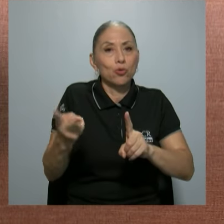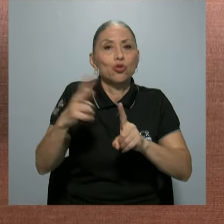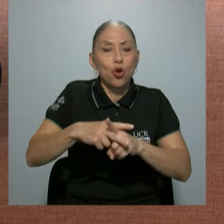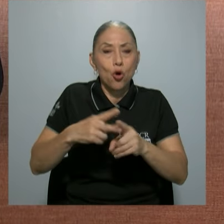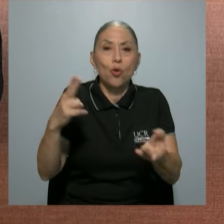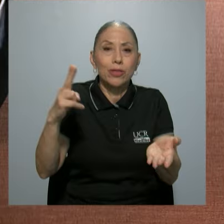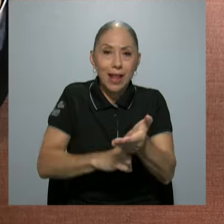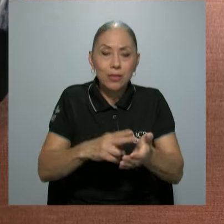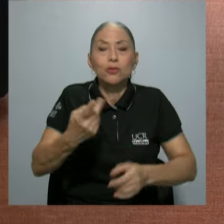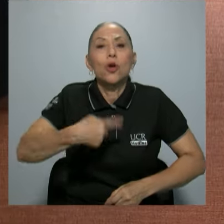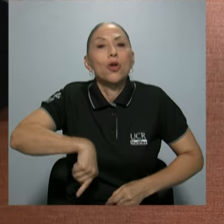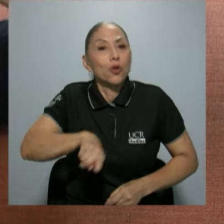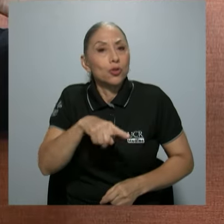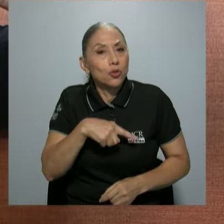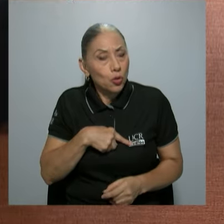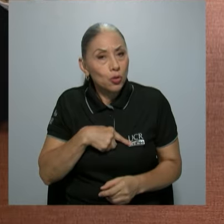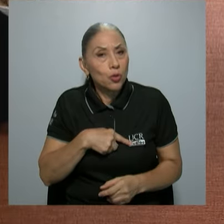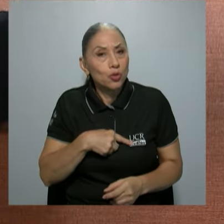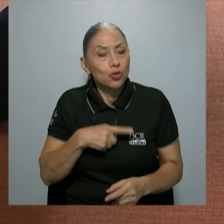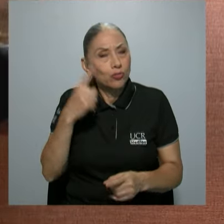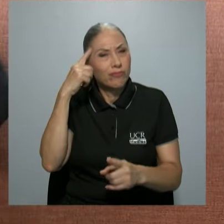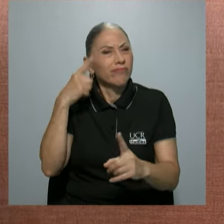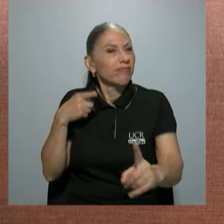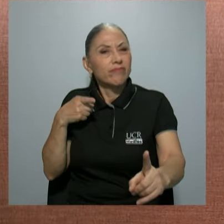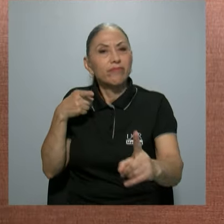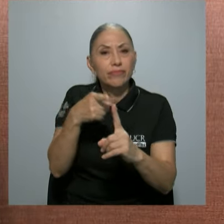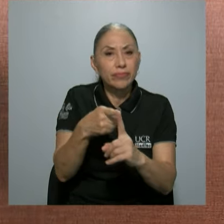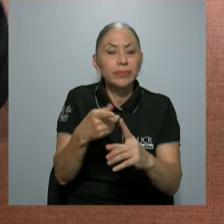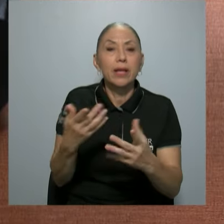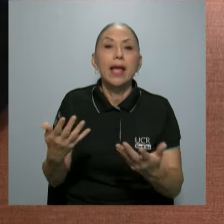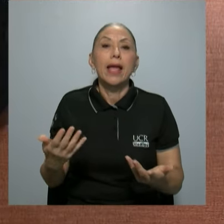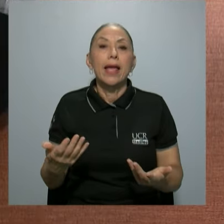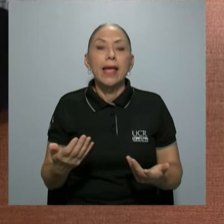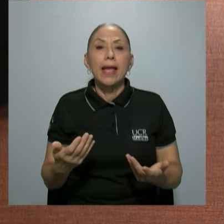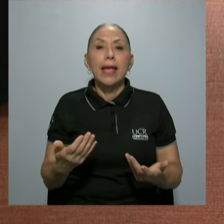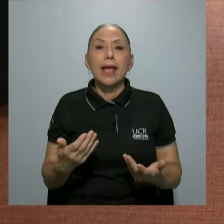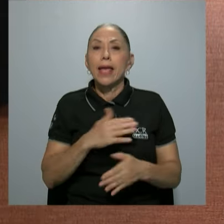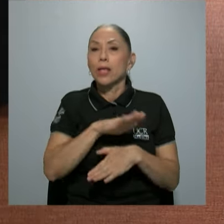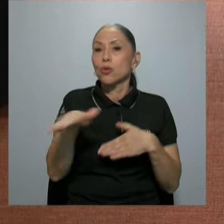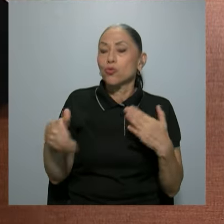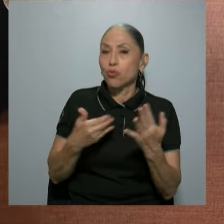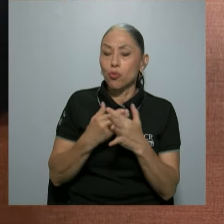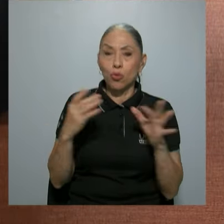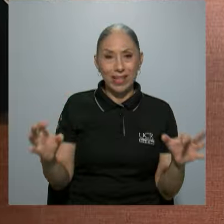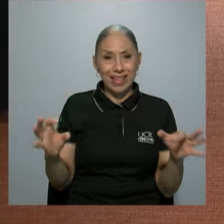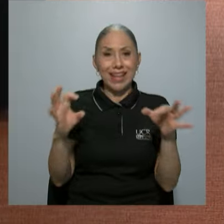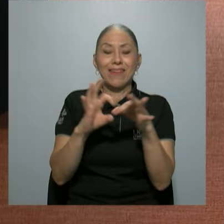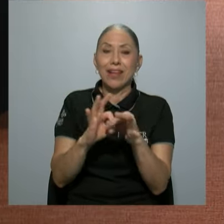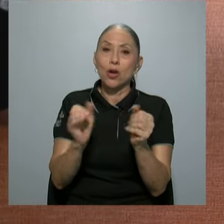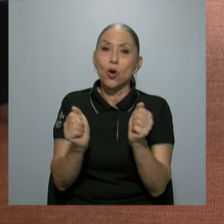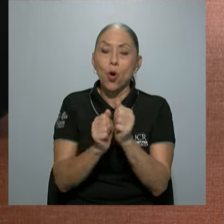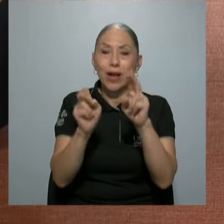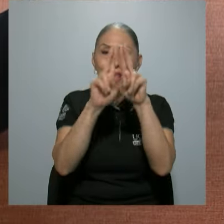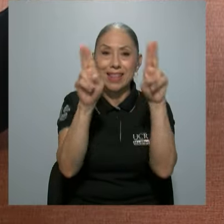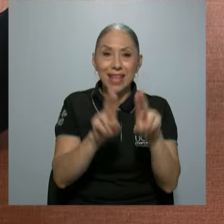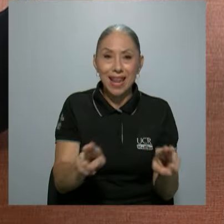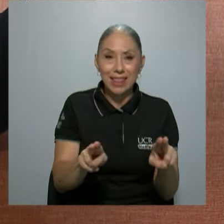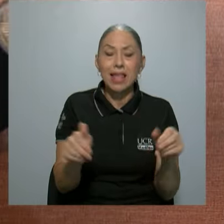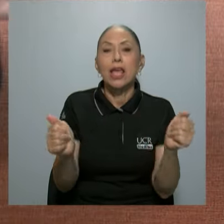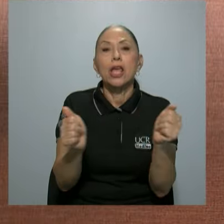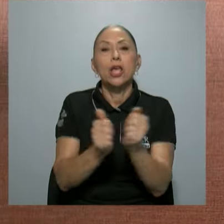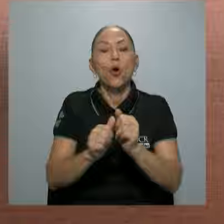una línea para que en lo que tiene que ver con el Internet y la